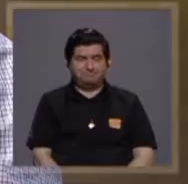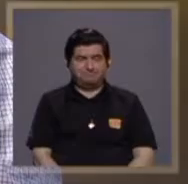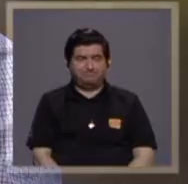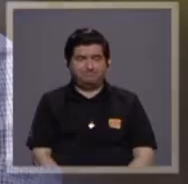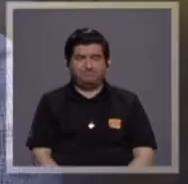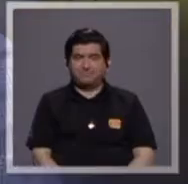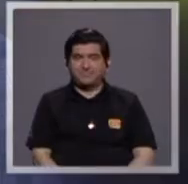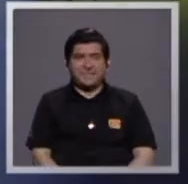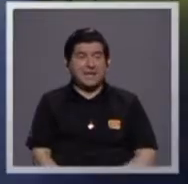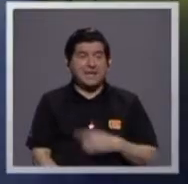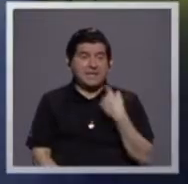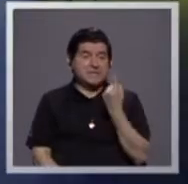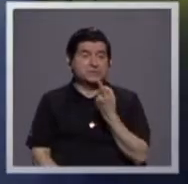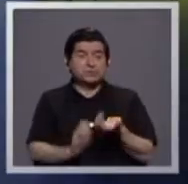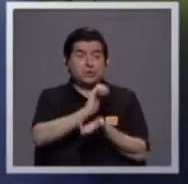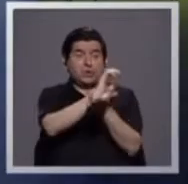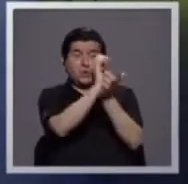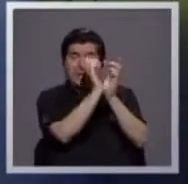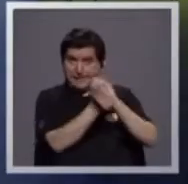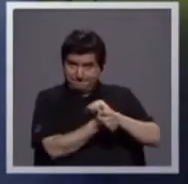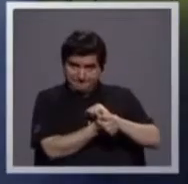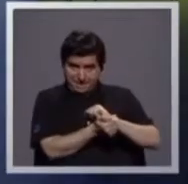no, a menos de que cambie